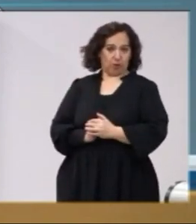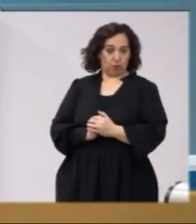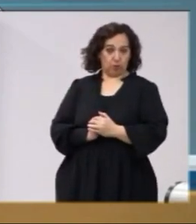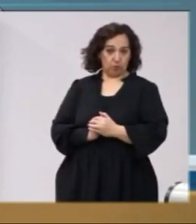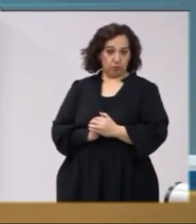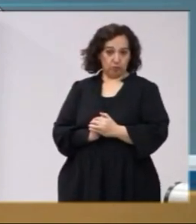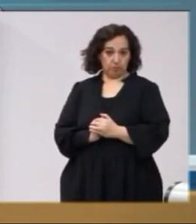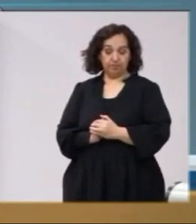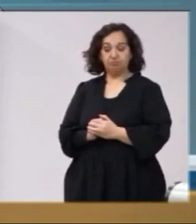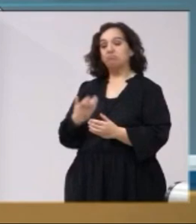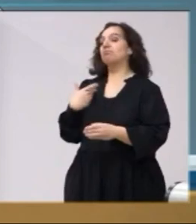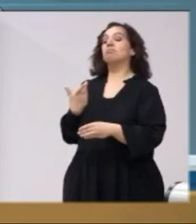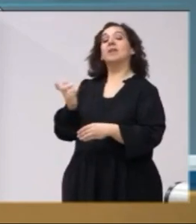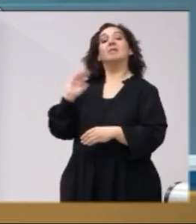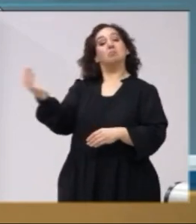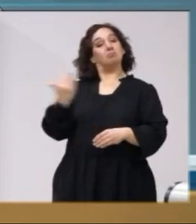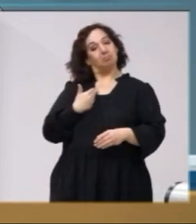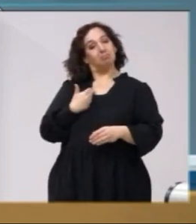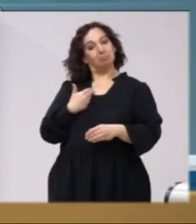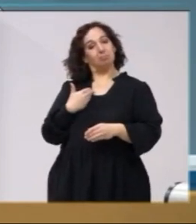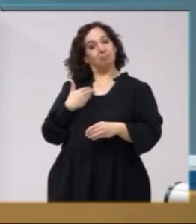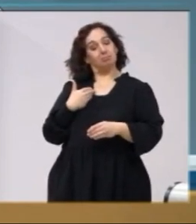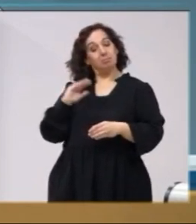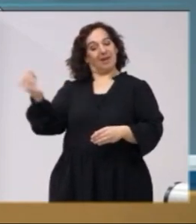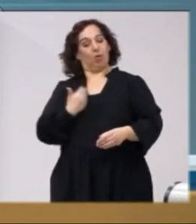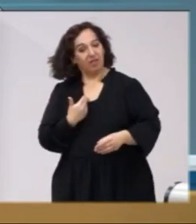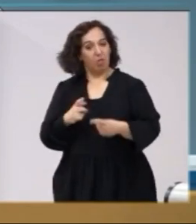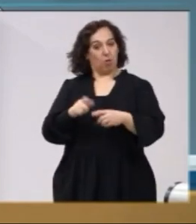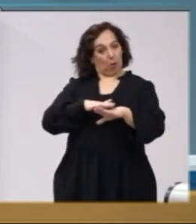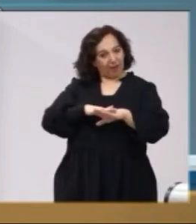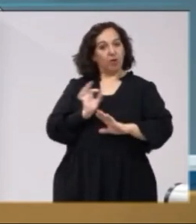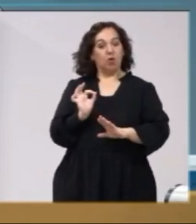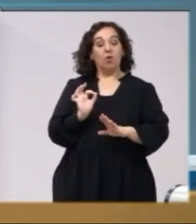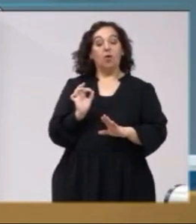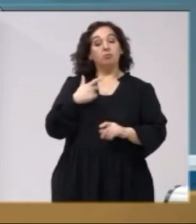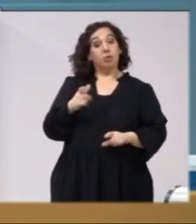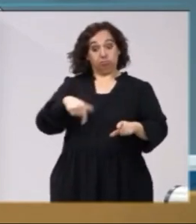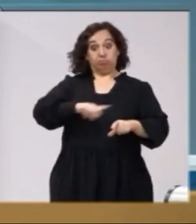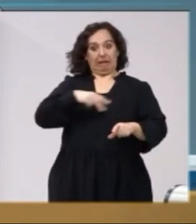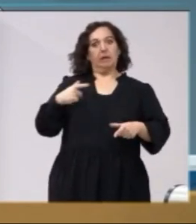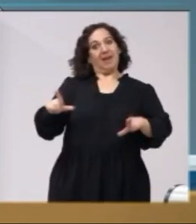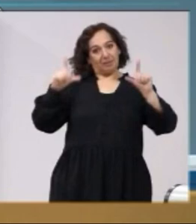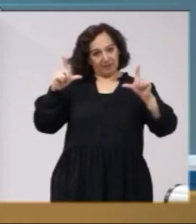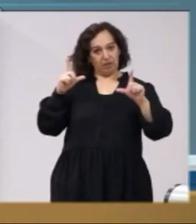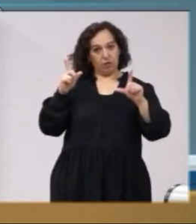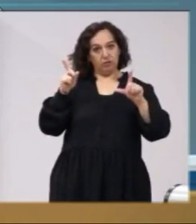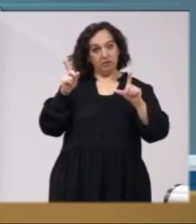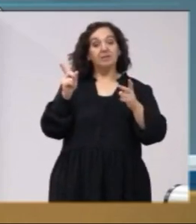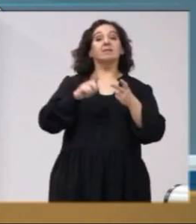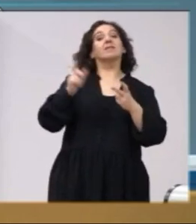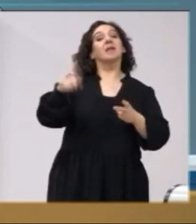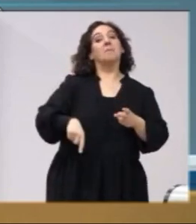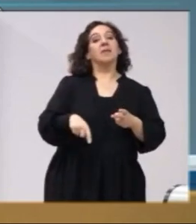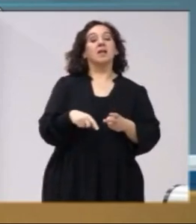tanto perjudicado en la representación que tiene de Cantabria como en